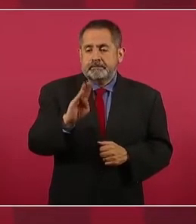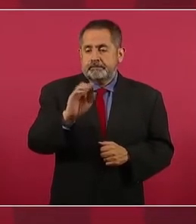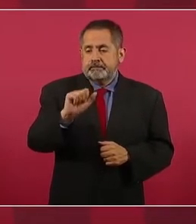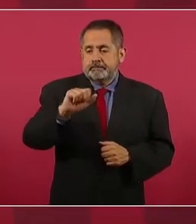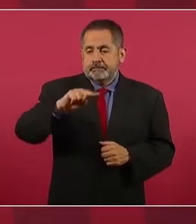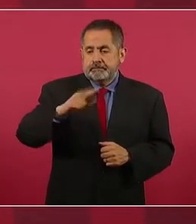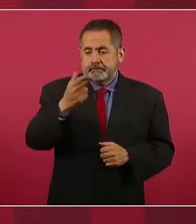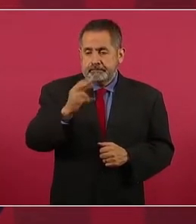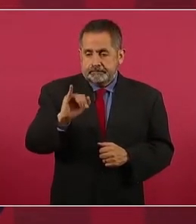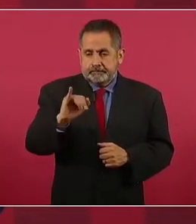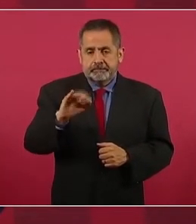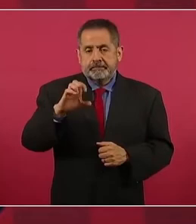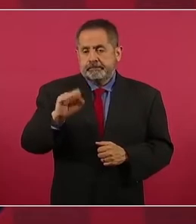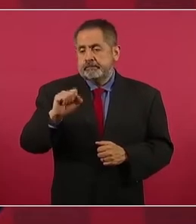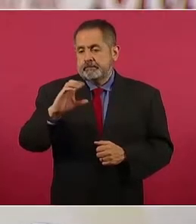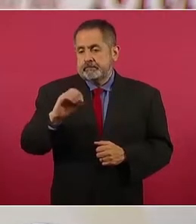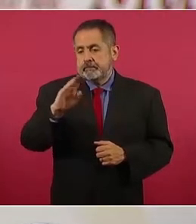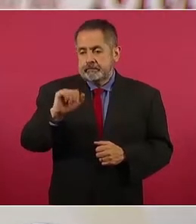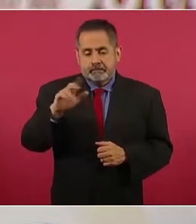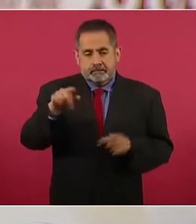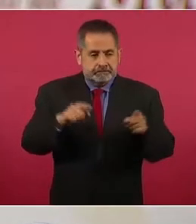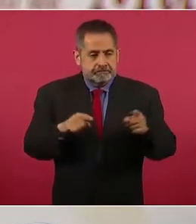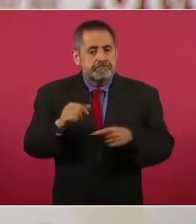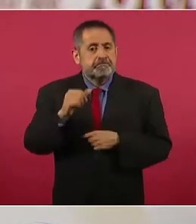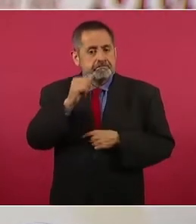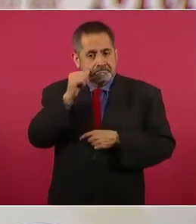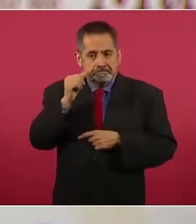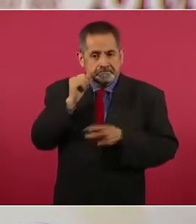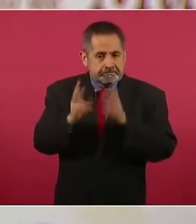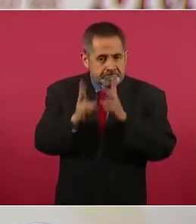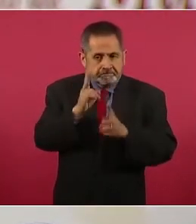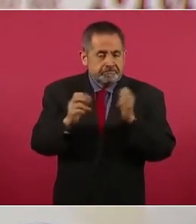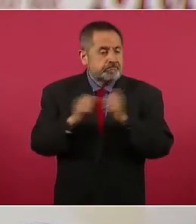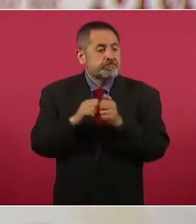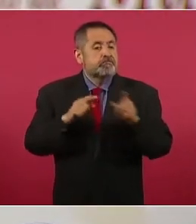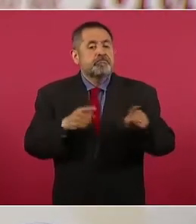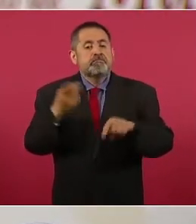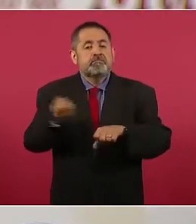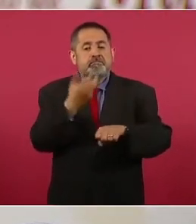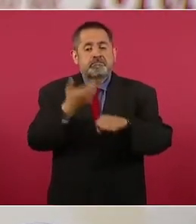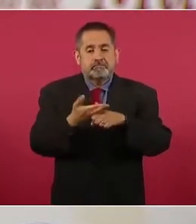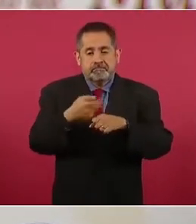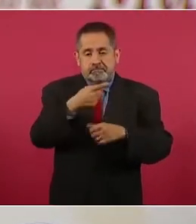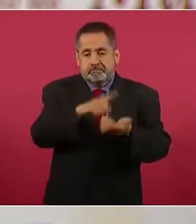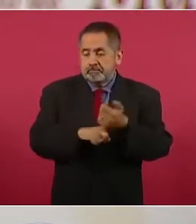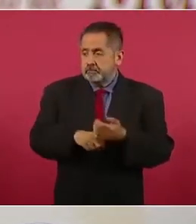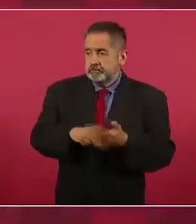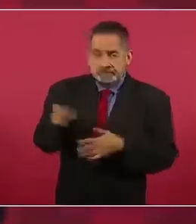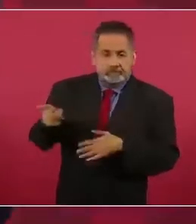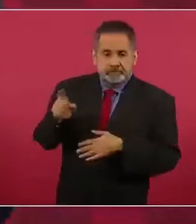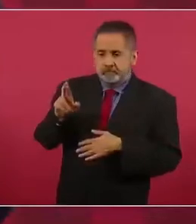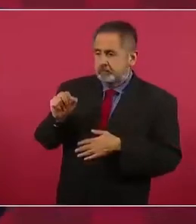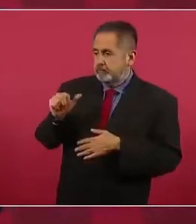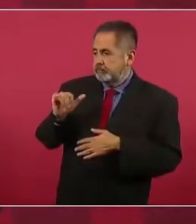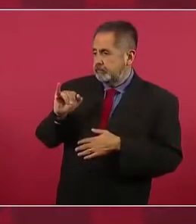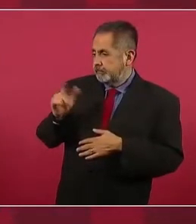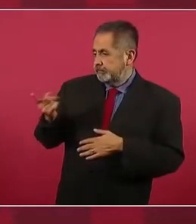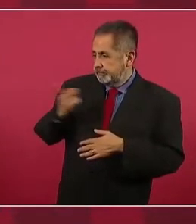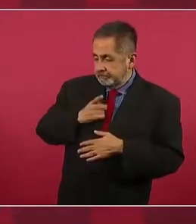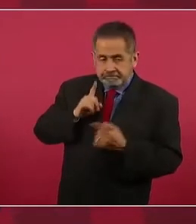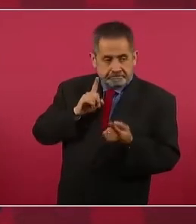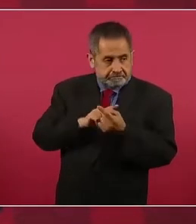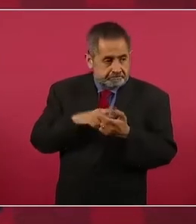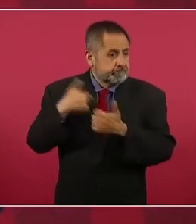Escobar. Se tuvo ayer una reunión con la gente de la Secretaría, por instrucciones de la secretaria Rosa Isela, y se